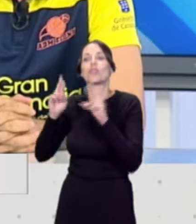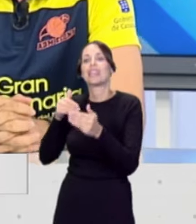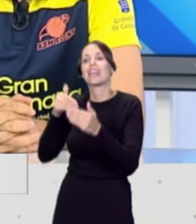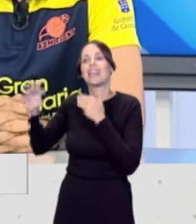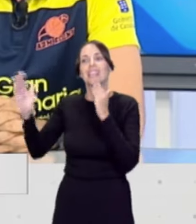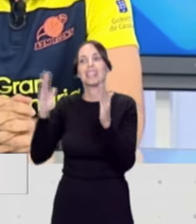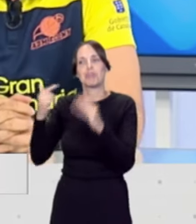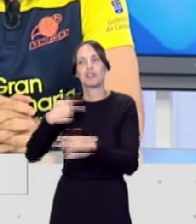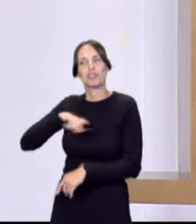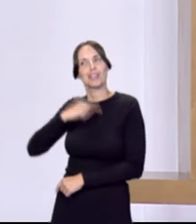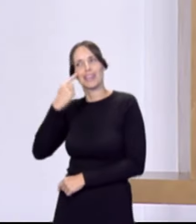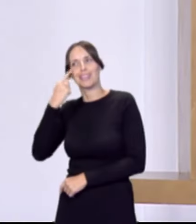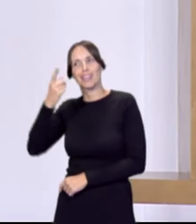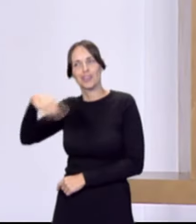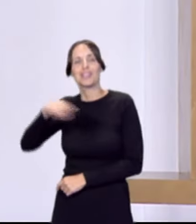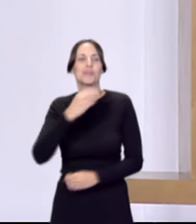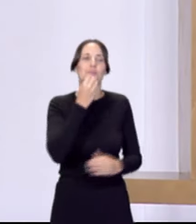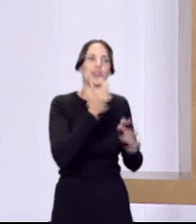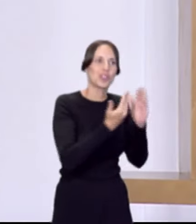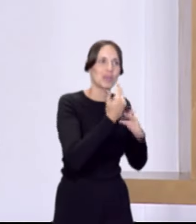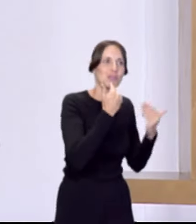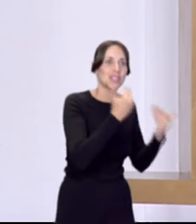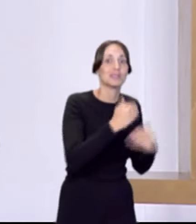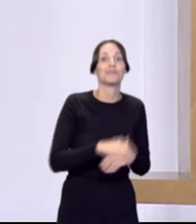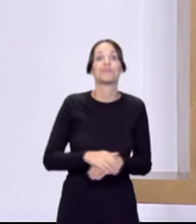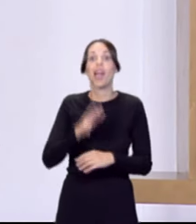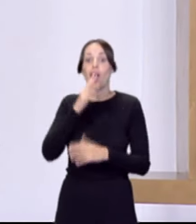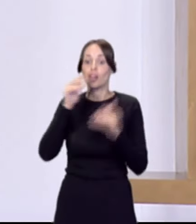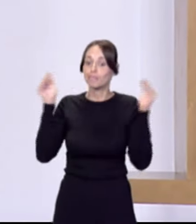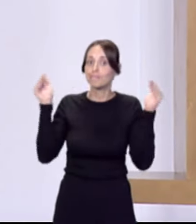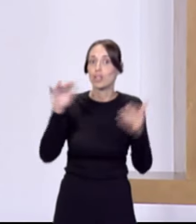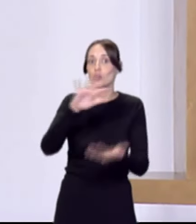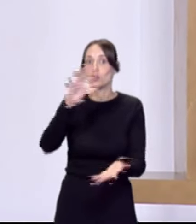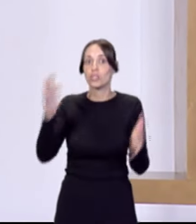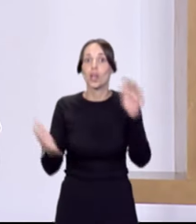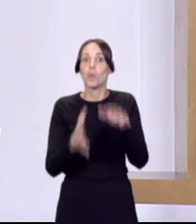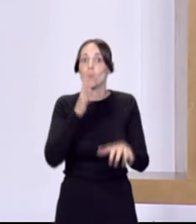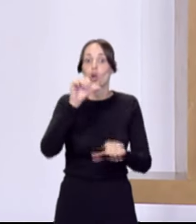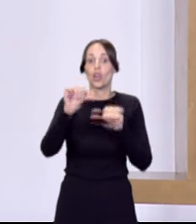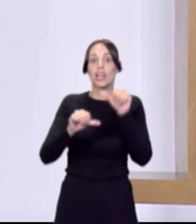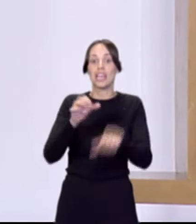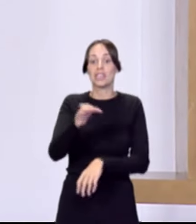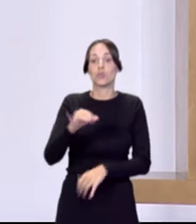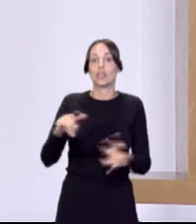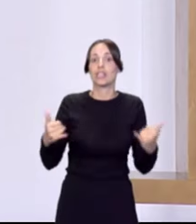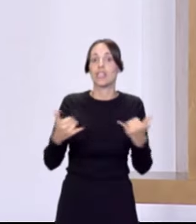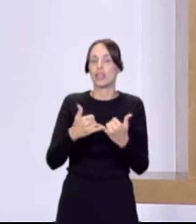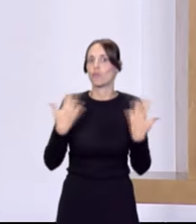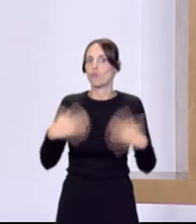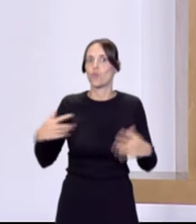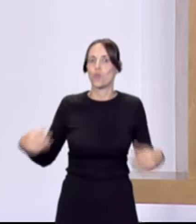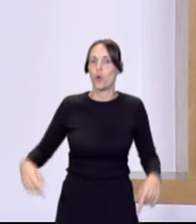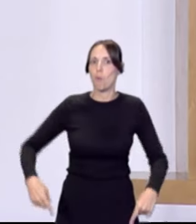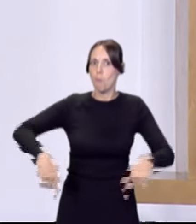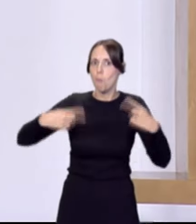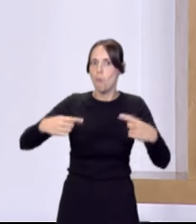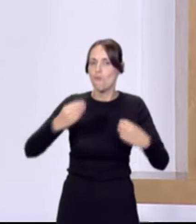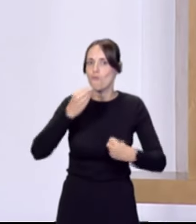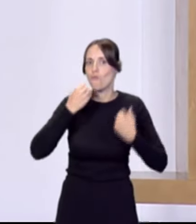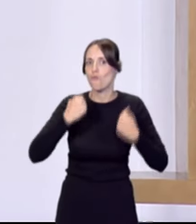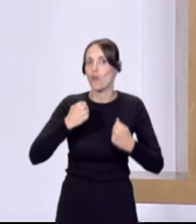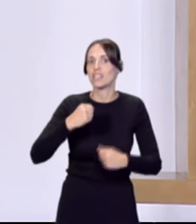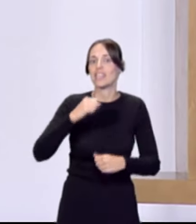gracias. Y vamos ahora con Lucha Canaria, porque este domingo dentro de la Liga Insular de Tenerife hay un duelo estelar entre el Tegueste y el Chimbesque, que vamos a ver